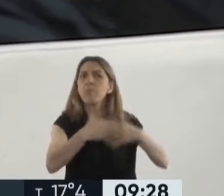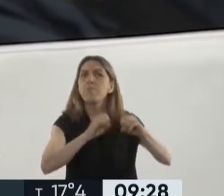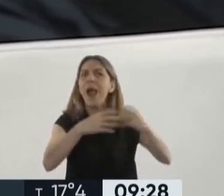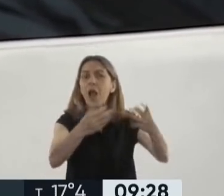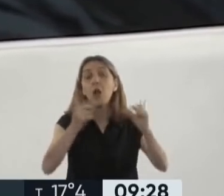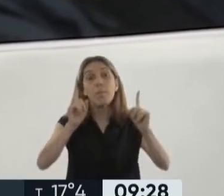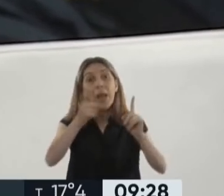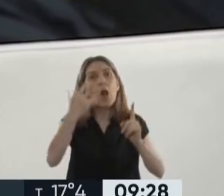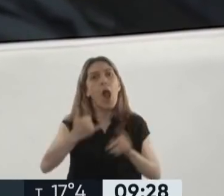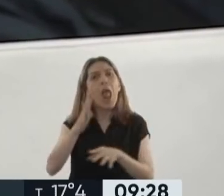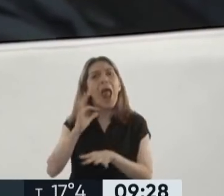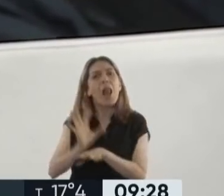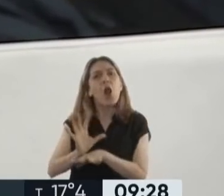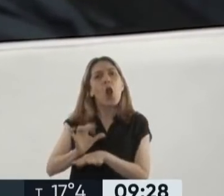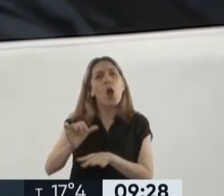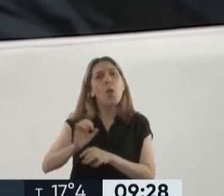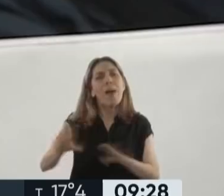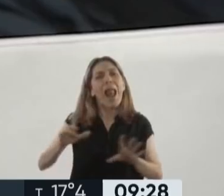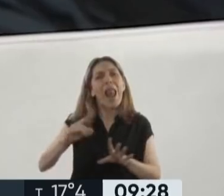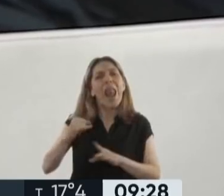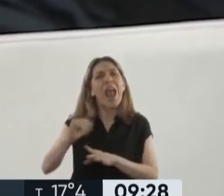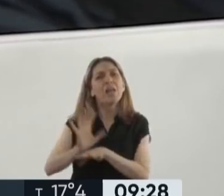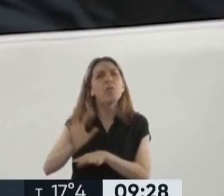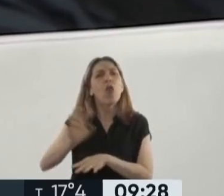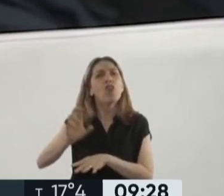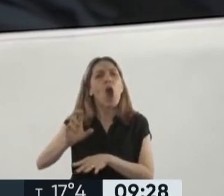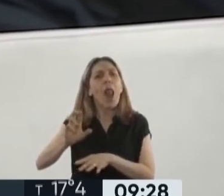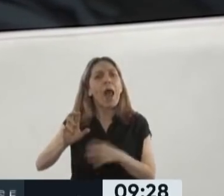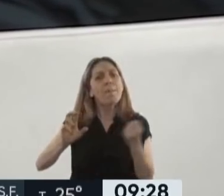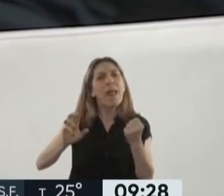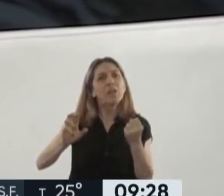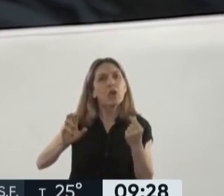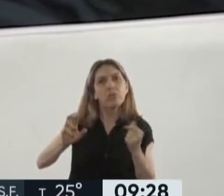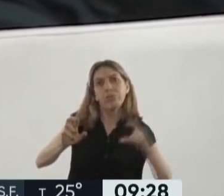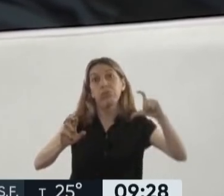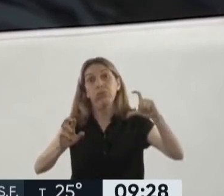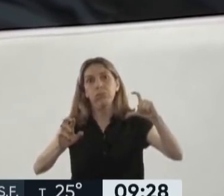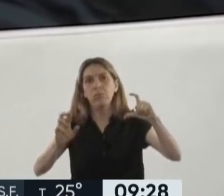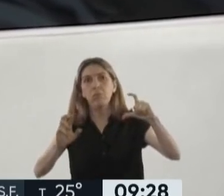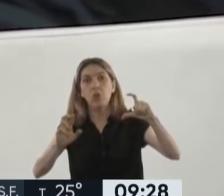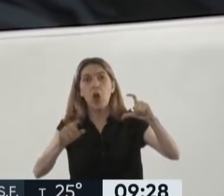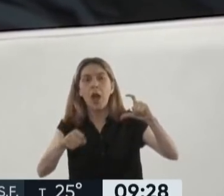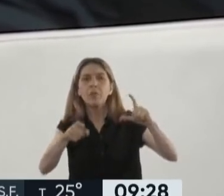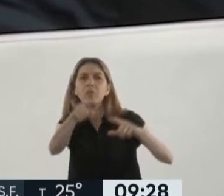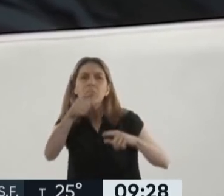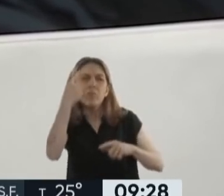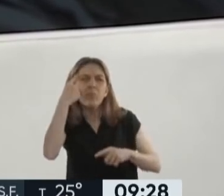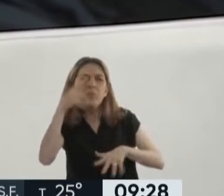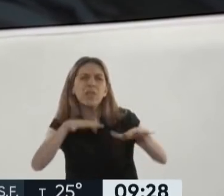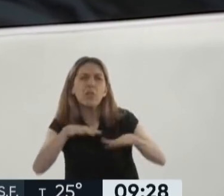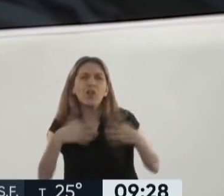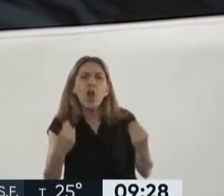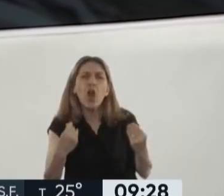que hay un dato negativo, como es el aumento del dólar. ¿Cómo ven ustedes la situación? ¿Cómo creen que puede